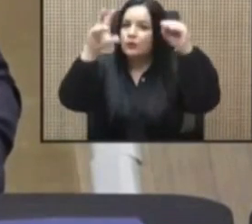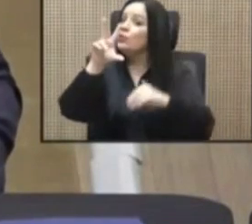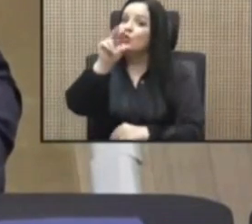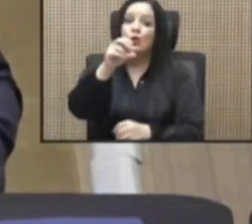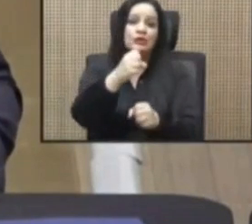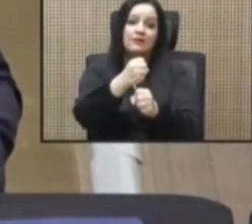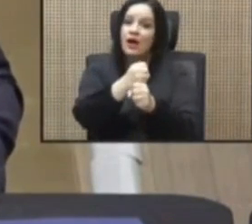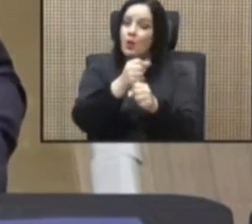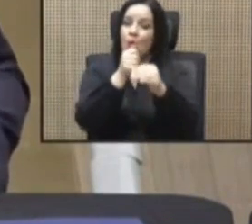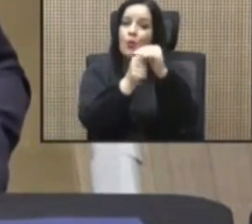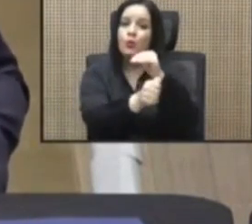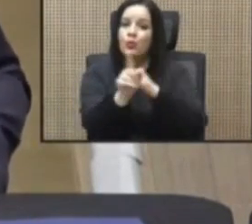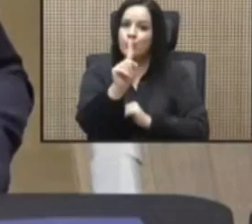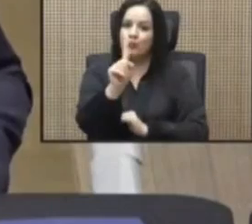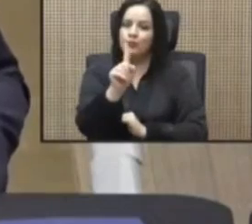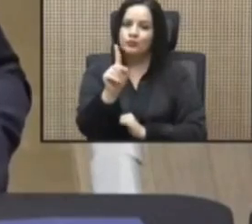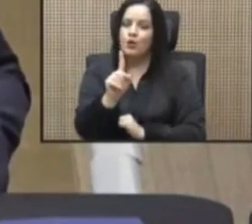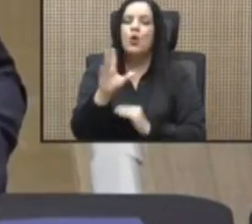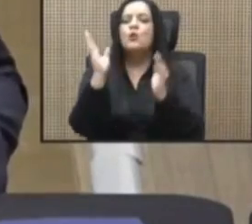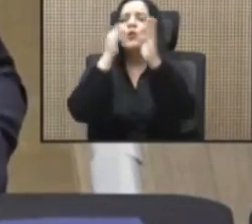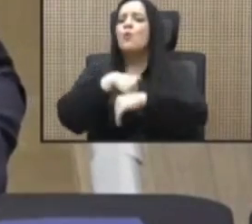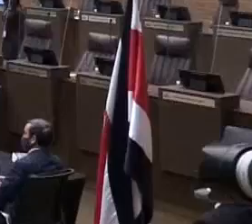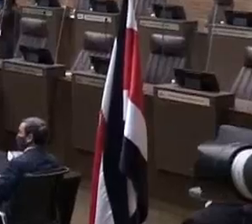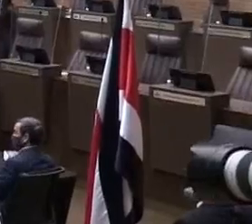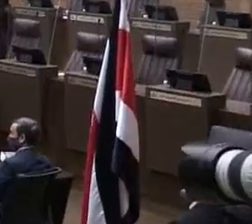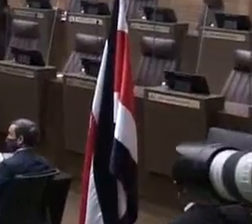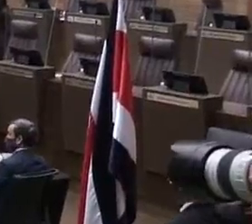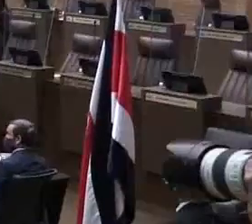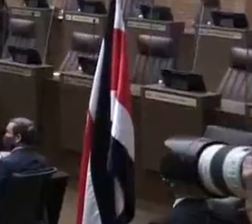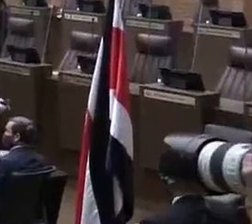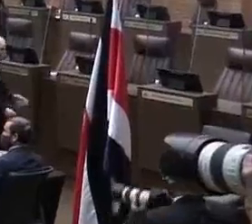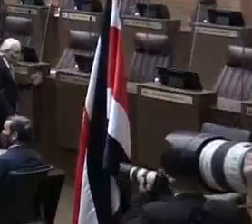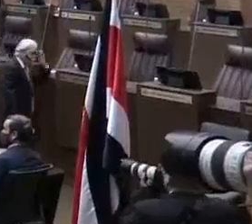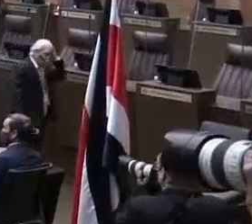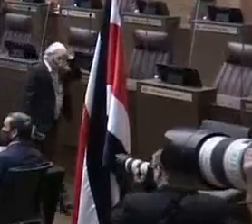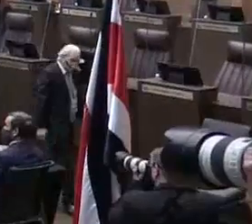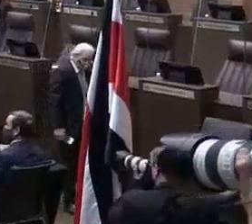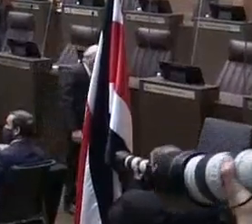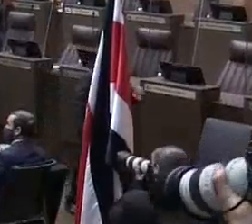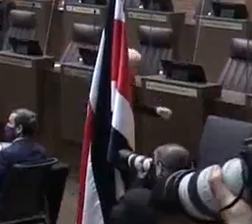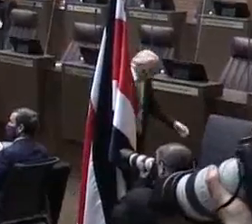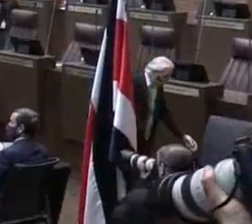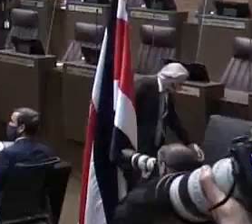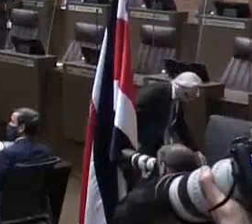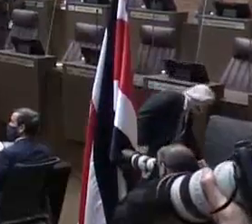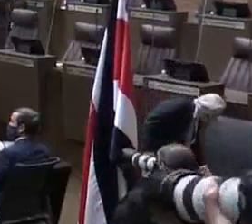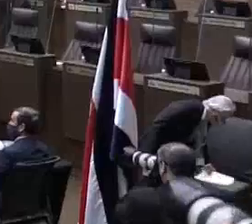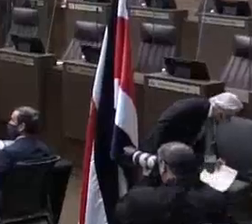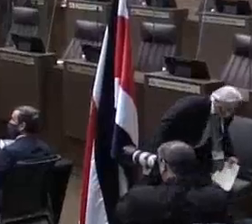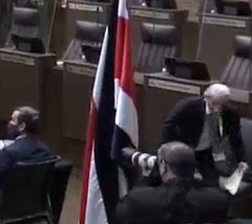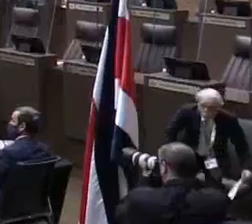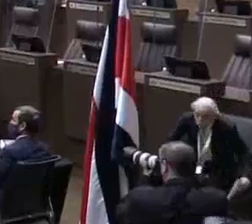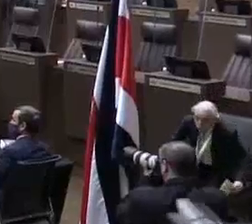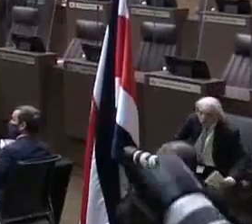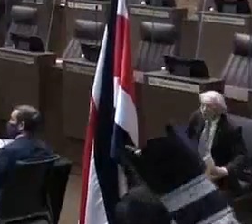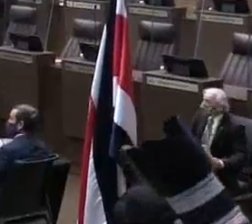trabajó de manera oculta no war espionaje y la audiencia el presidente defendió la legalidad de la unidad y reconoció